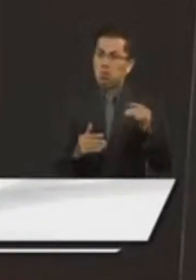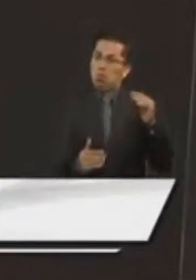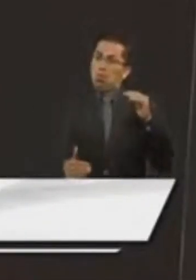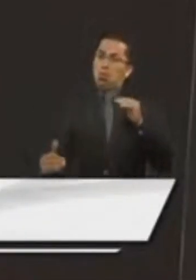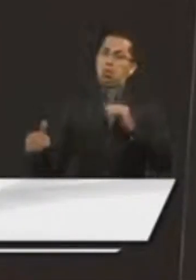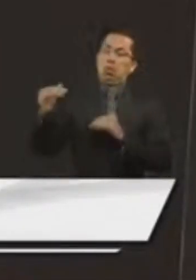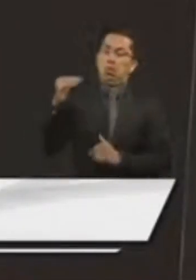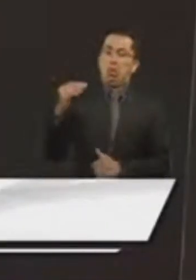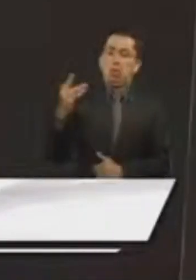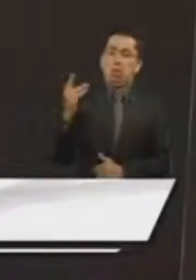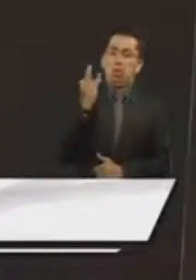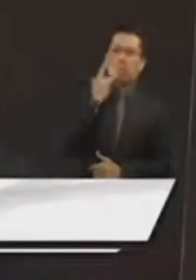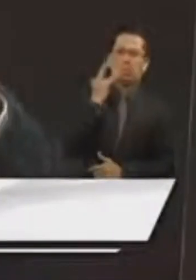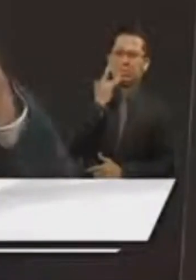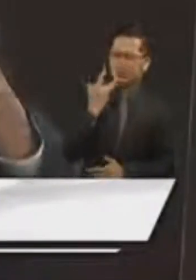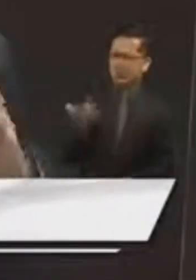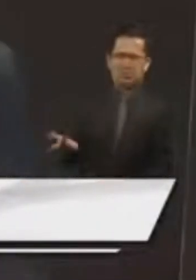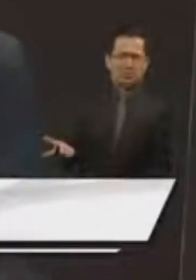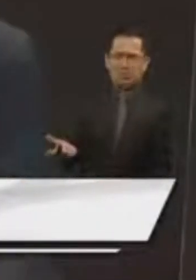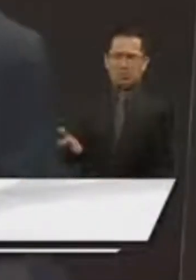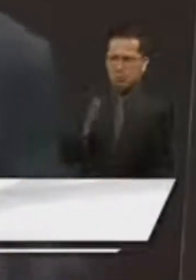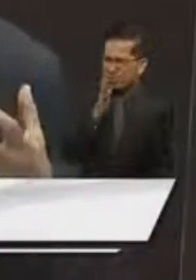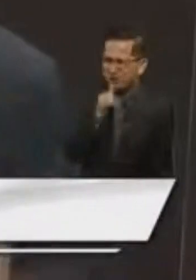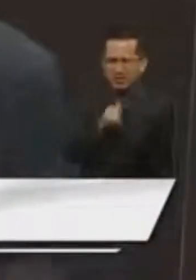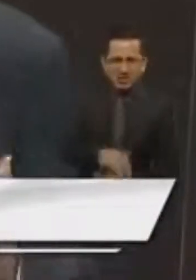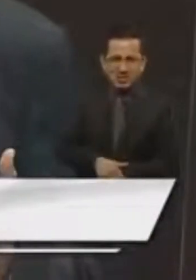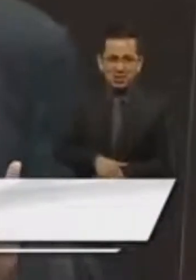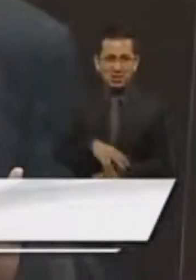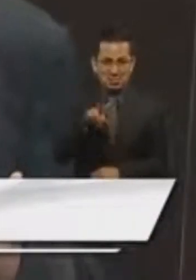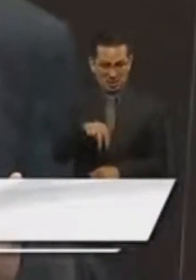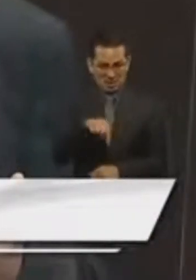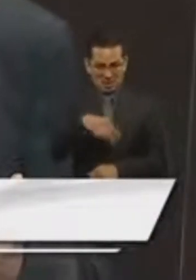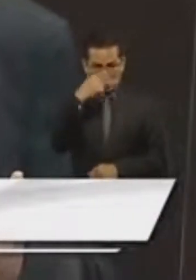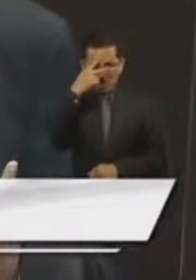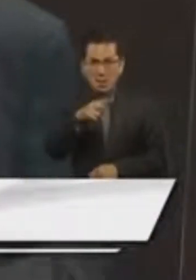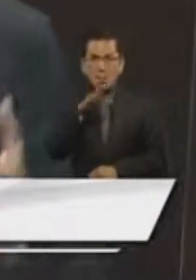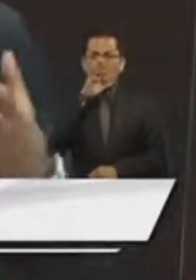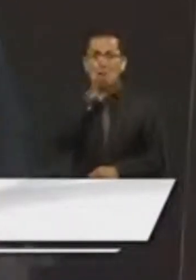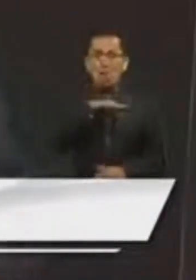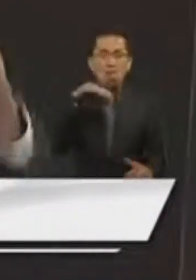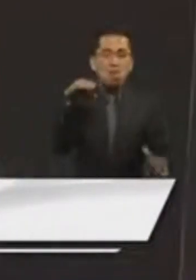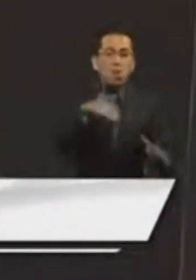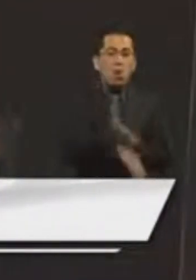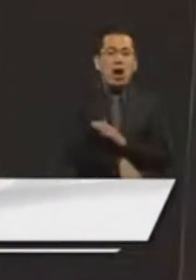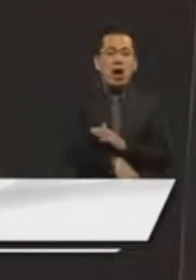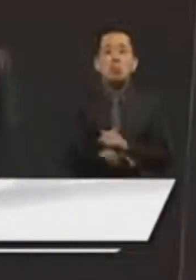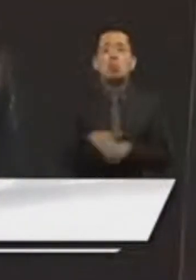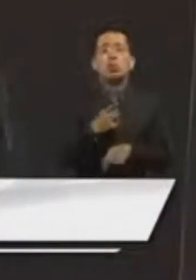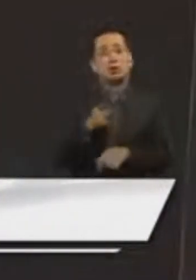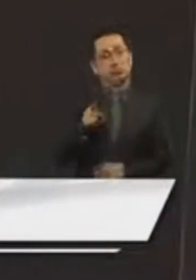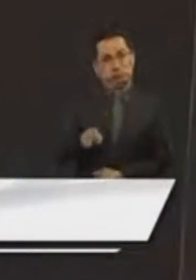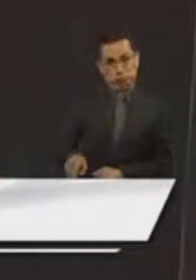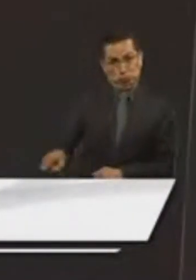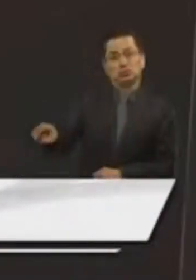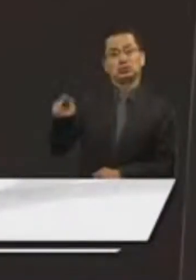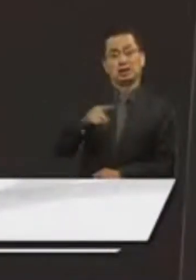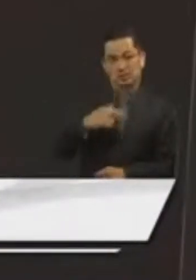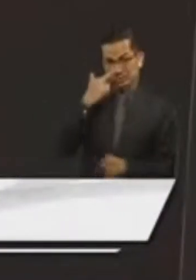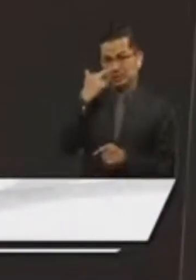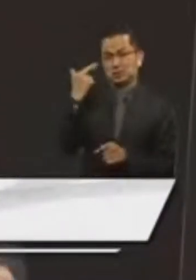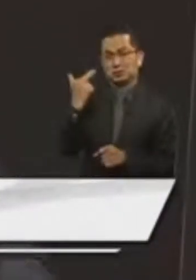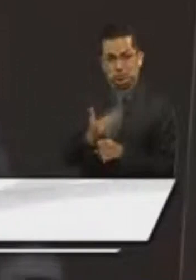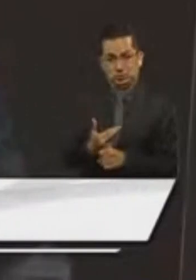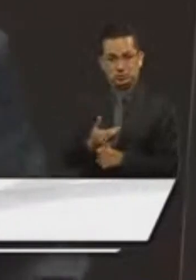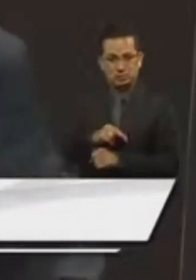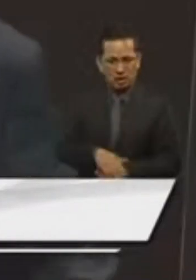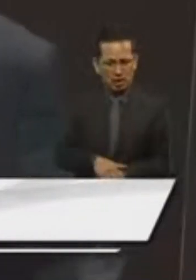ustedes son los responsables de la destrucción de nuestra nación. Deberían ser más moderados